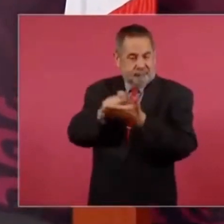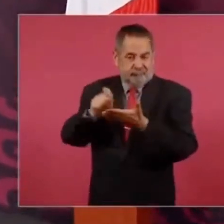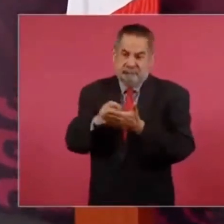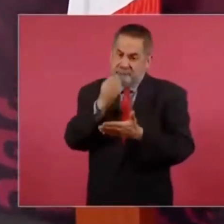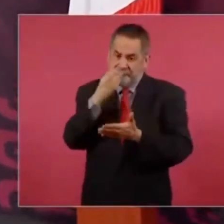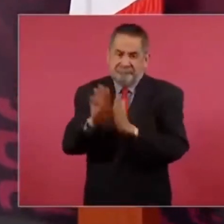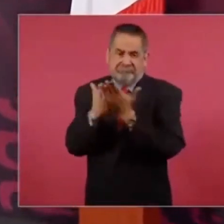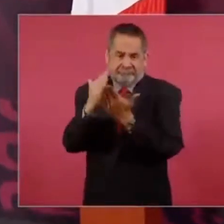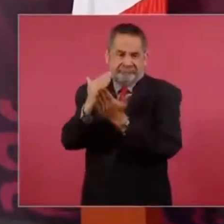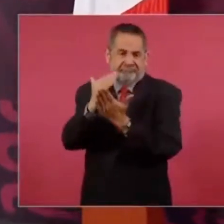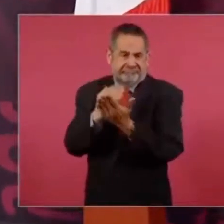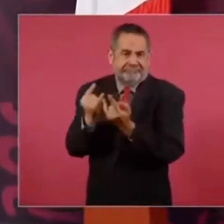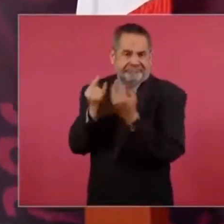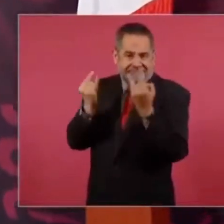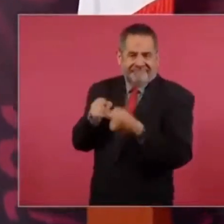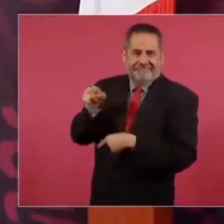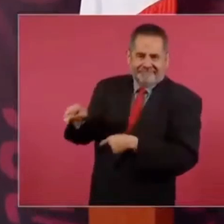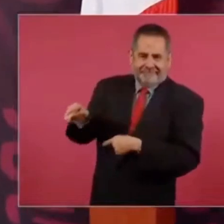esto.